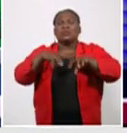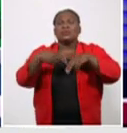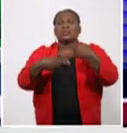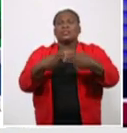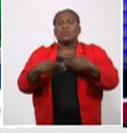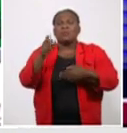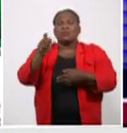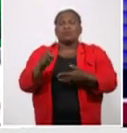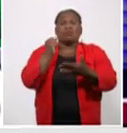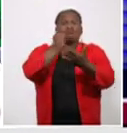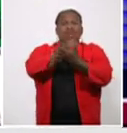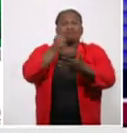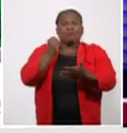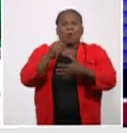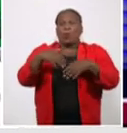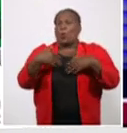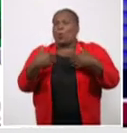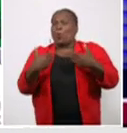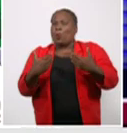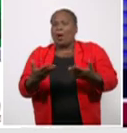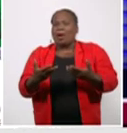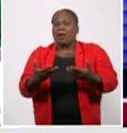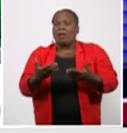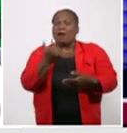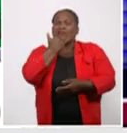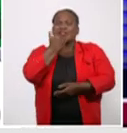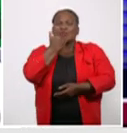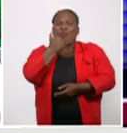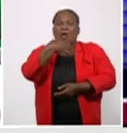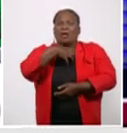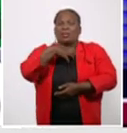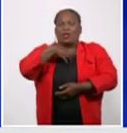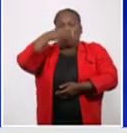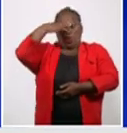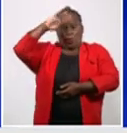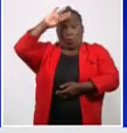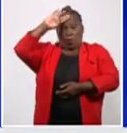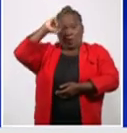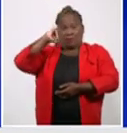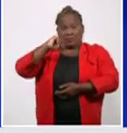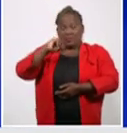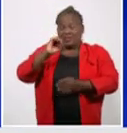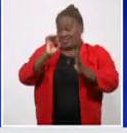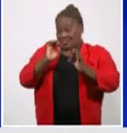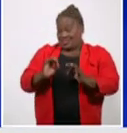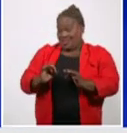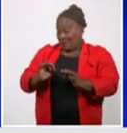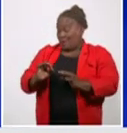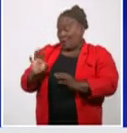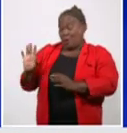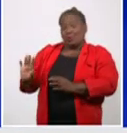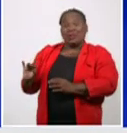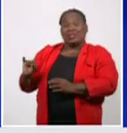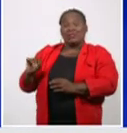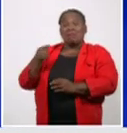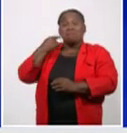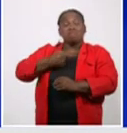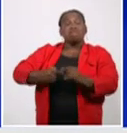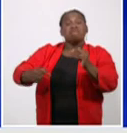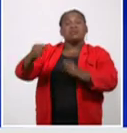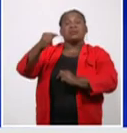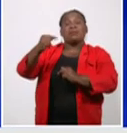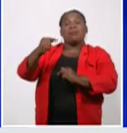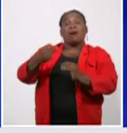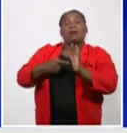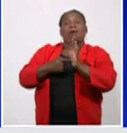las manifestaciones que han quedado específicamente en Cuba. Por eso siempre usted dice aquí que la principal recomendación es no enfermar.